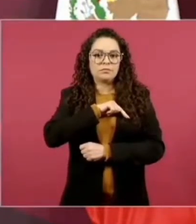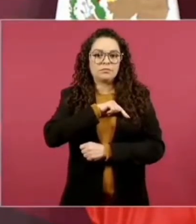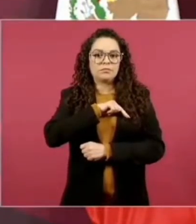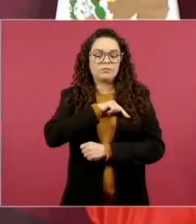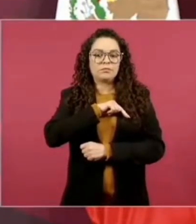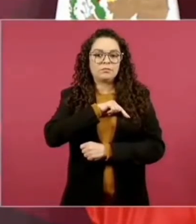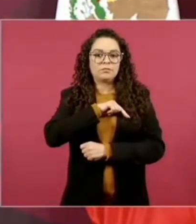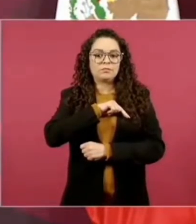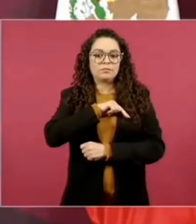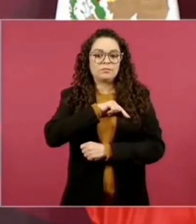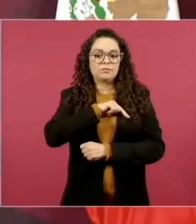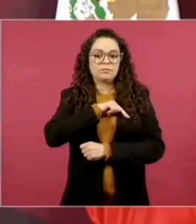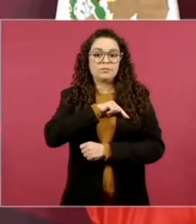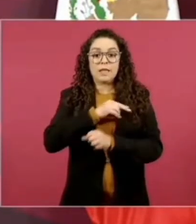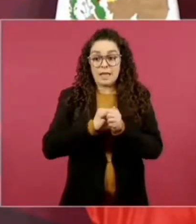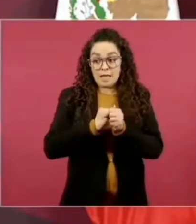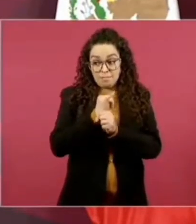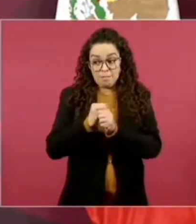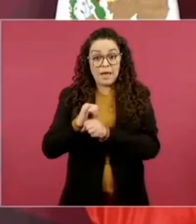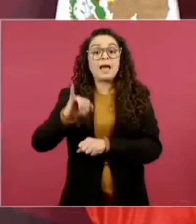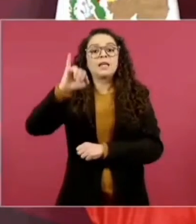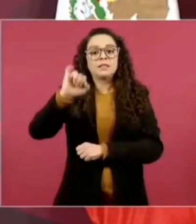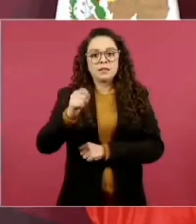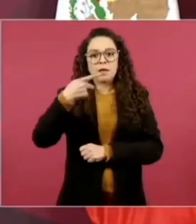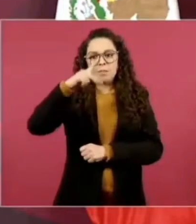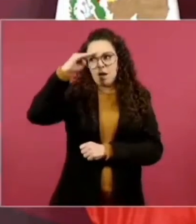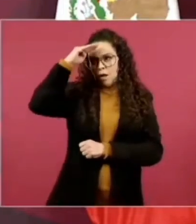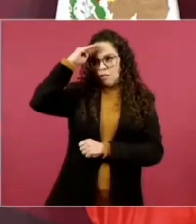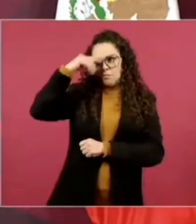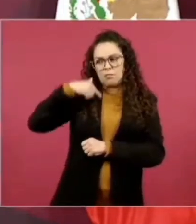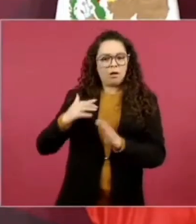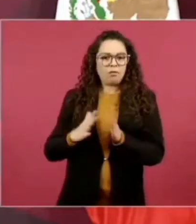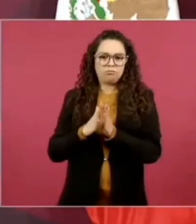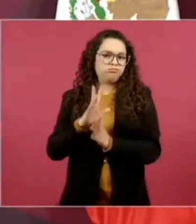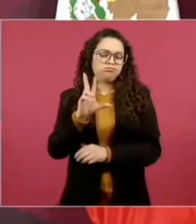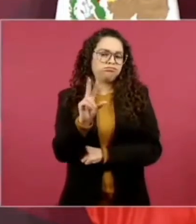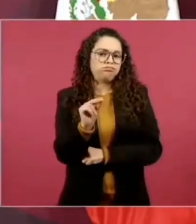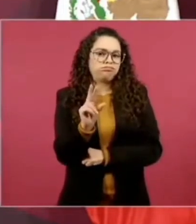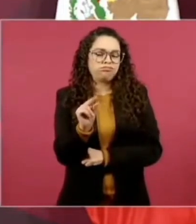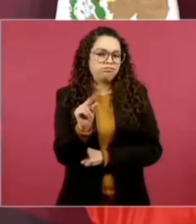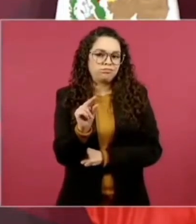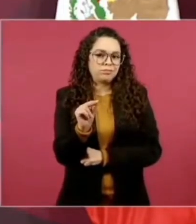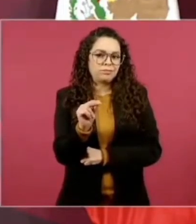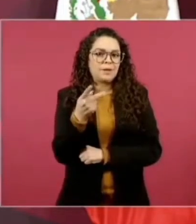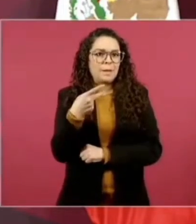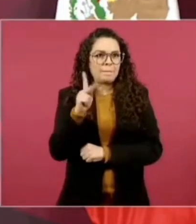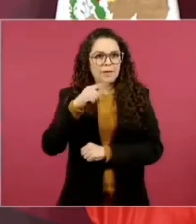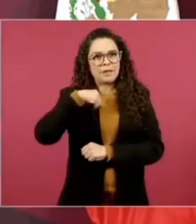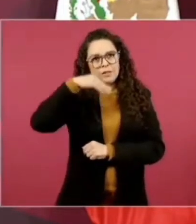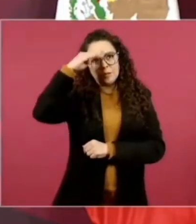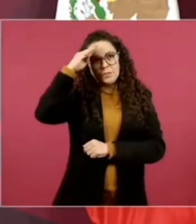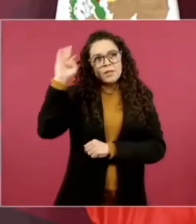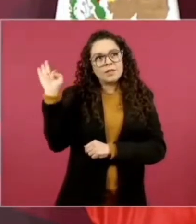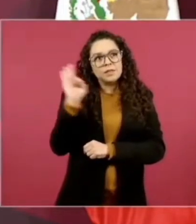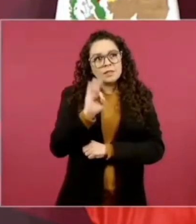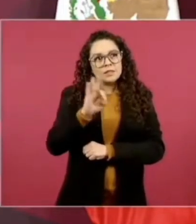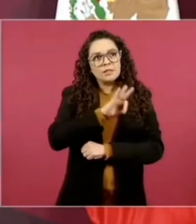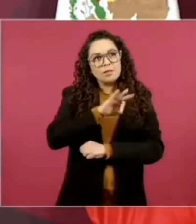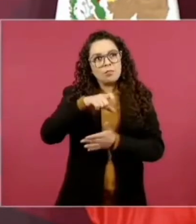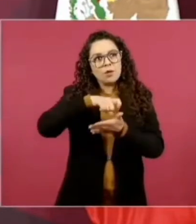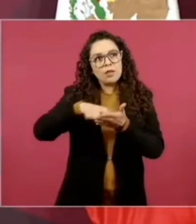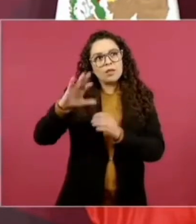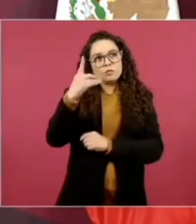que sí hicimos la investigación y el propósito era tener 51% de las acciones